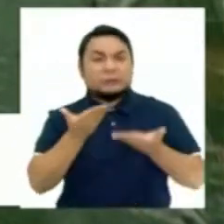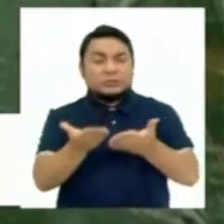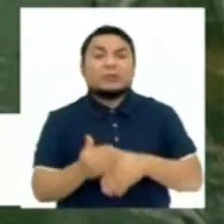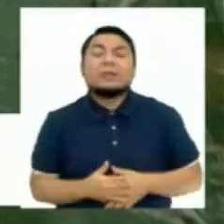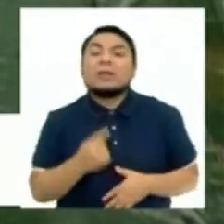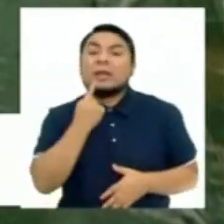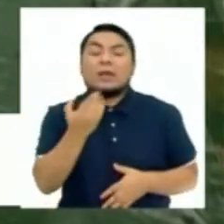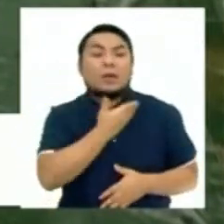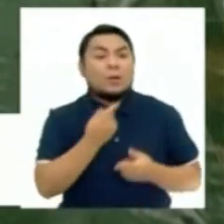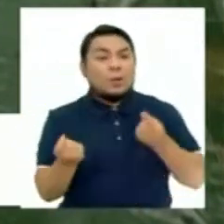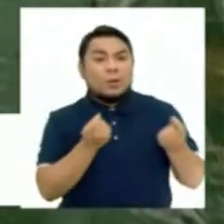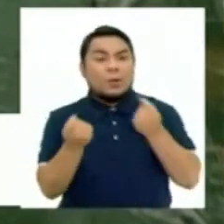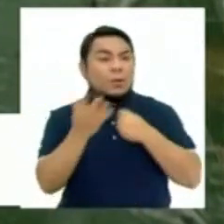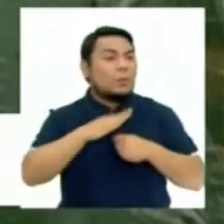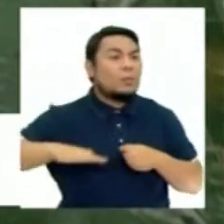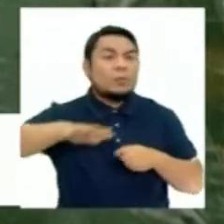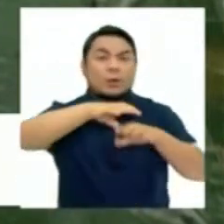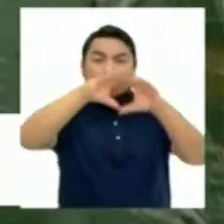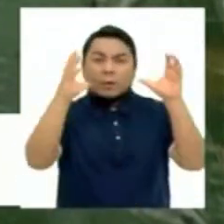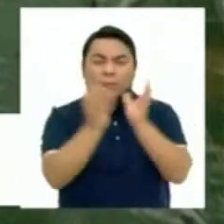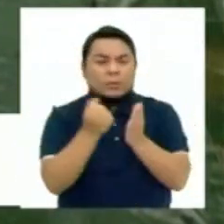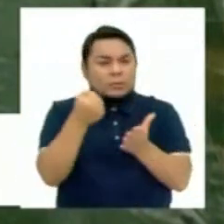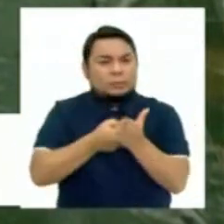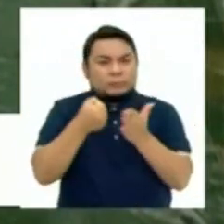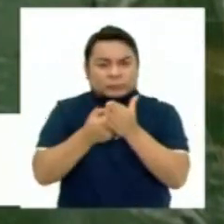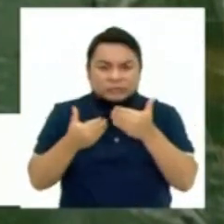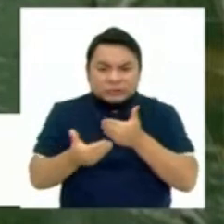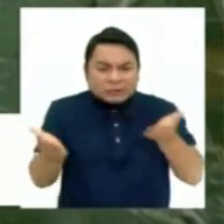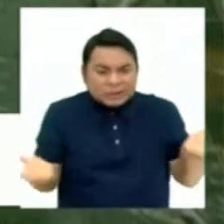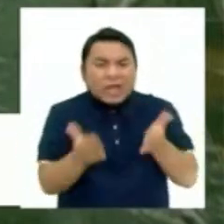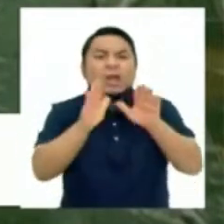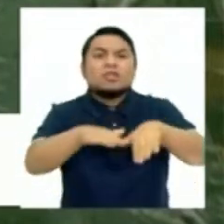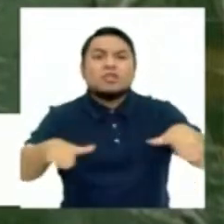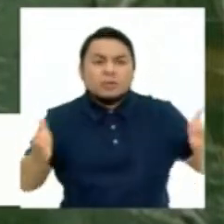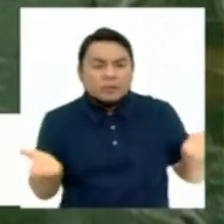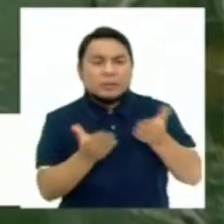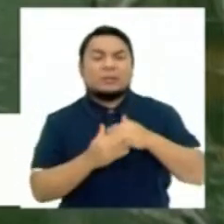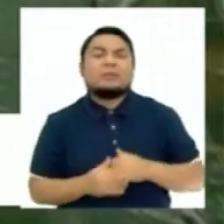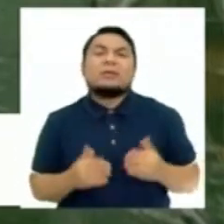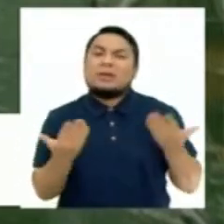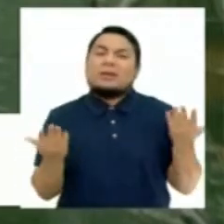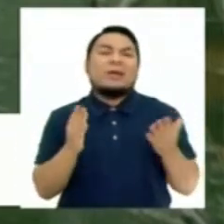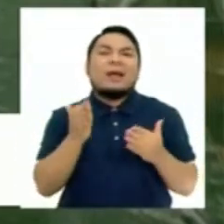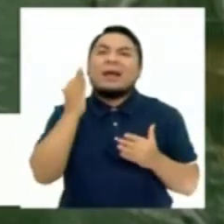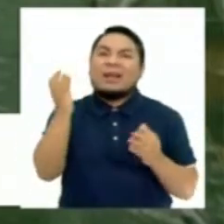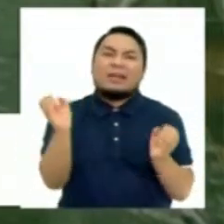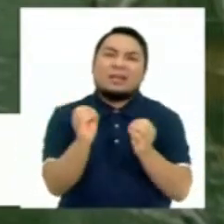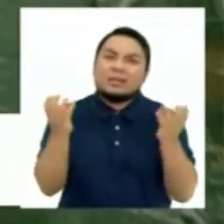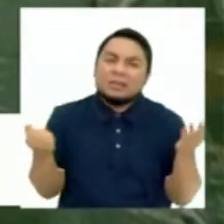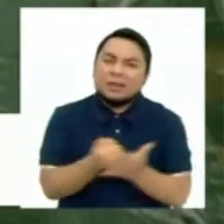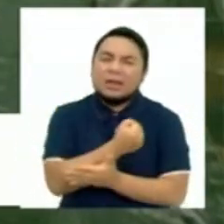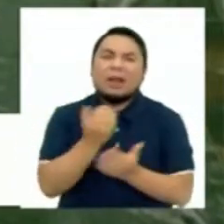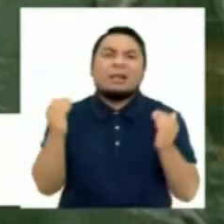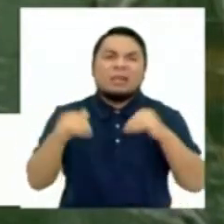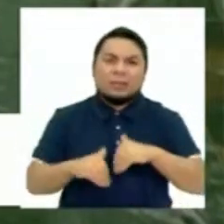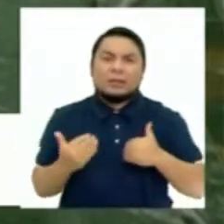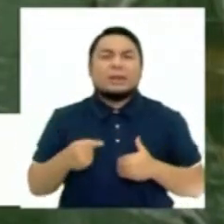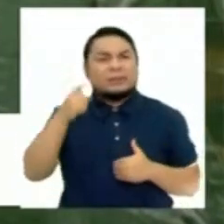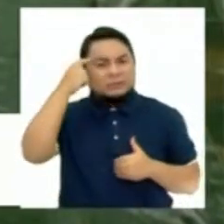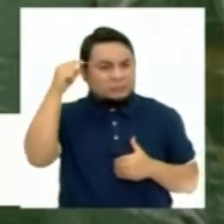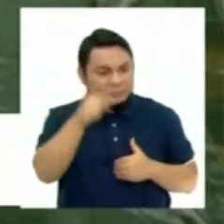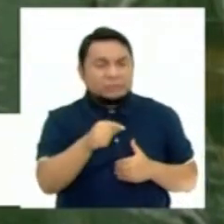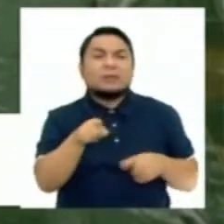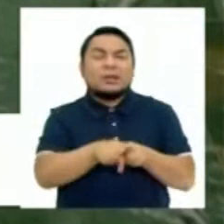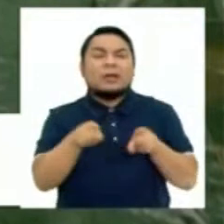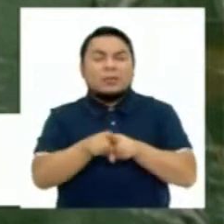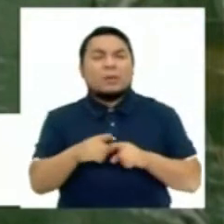no damos los gobiernos de todo el mundo a sacar adelante a los niños, nada o poco habremos hecho. El presente es frágil para